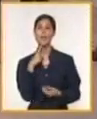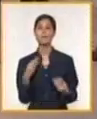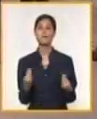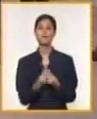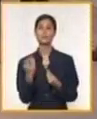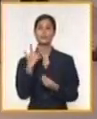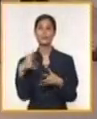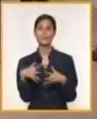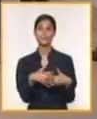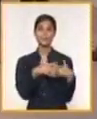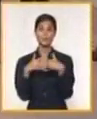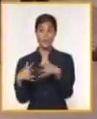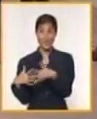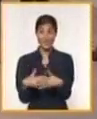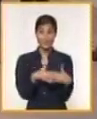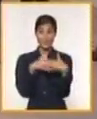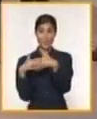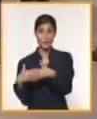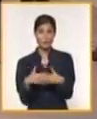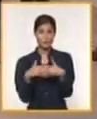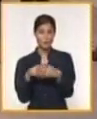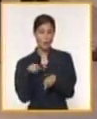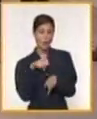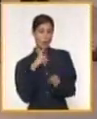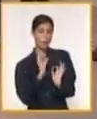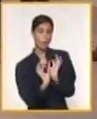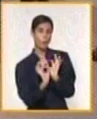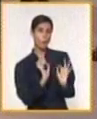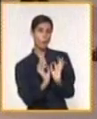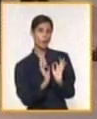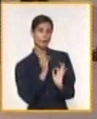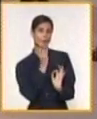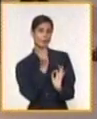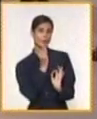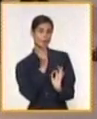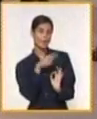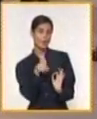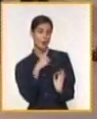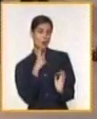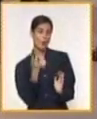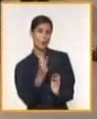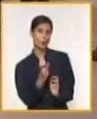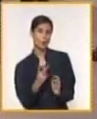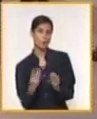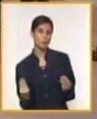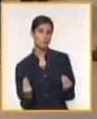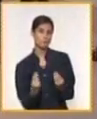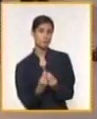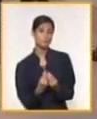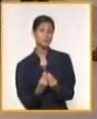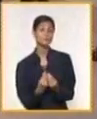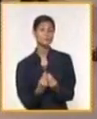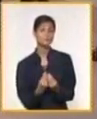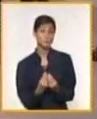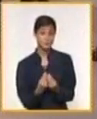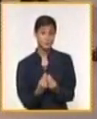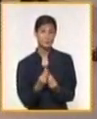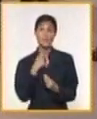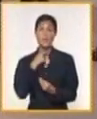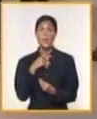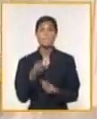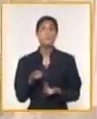vamos a hablar. ¿Estados Unidos va a intervenir apoyando a Israel o va a intervenir contra Irán si